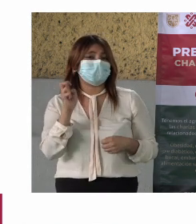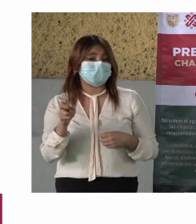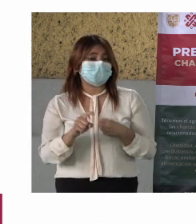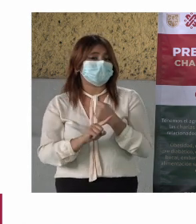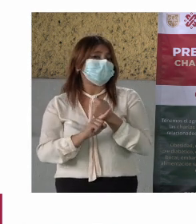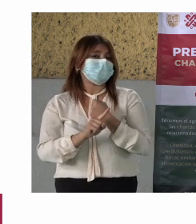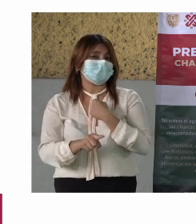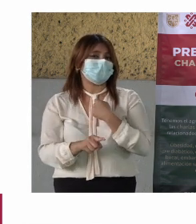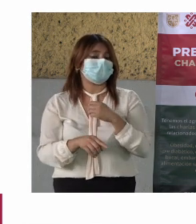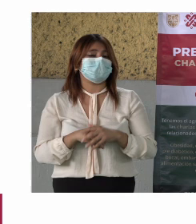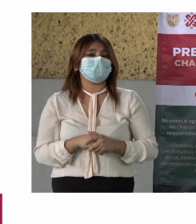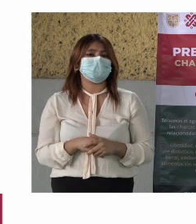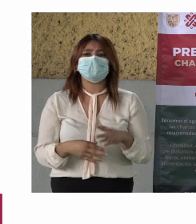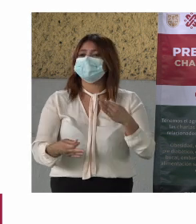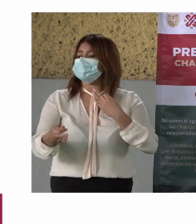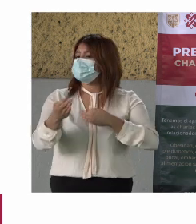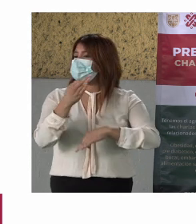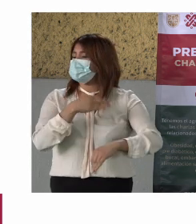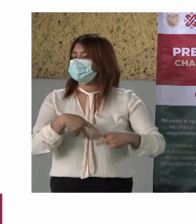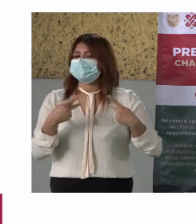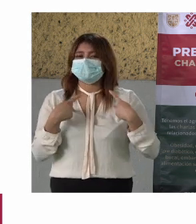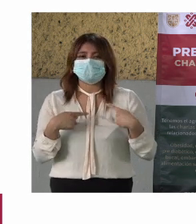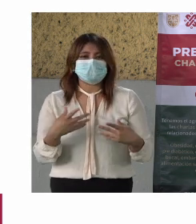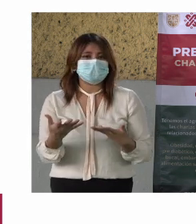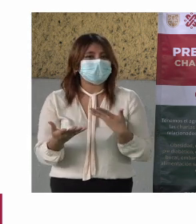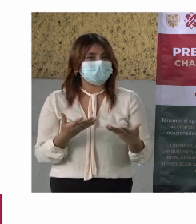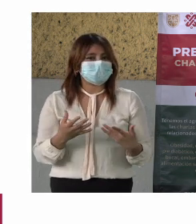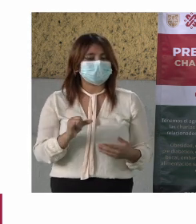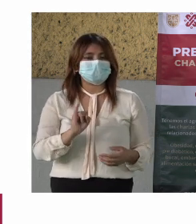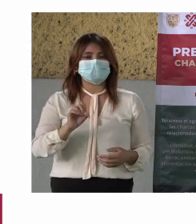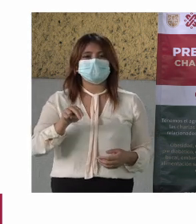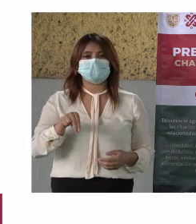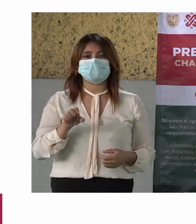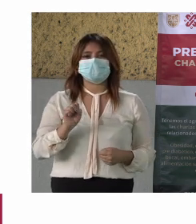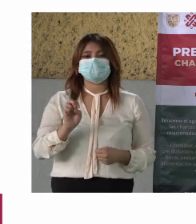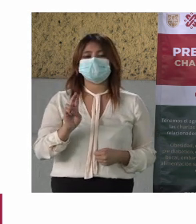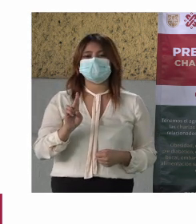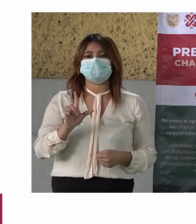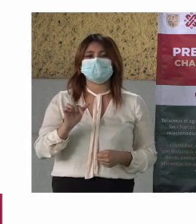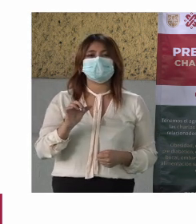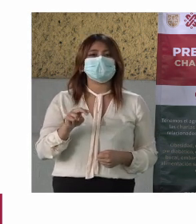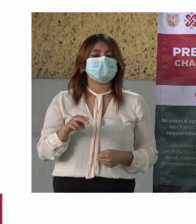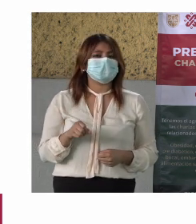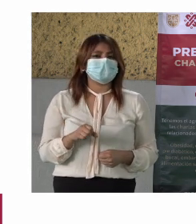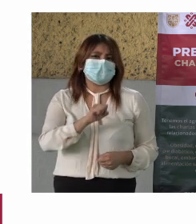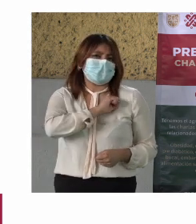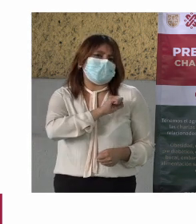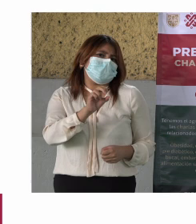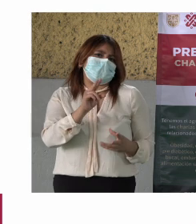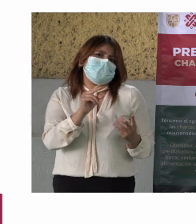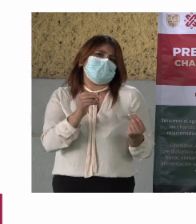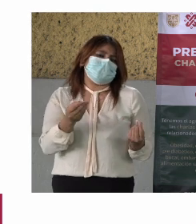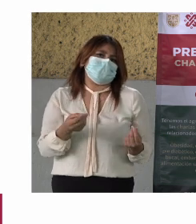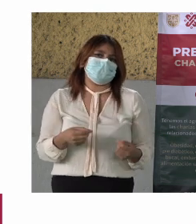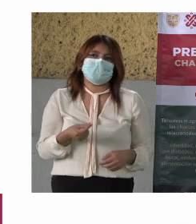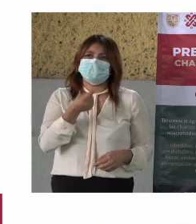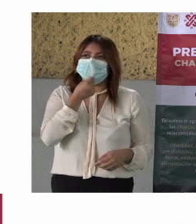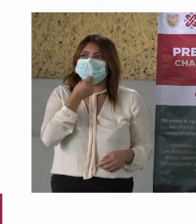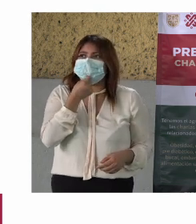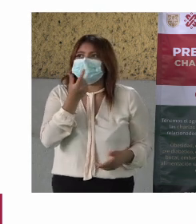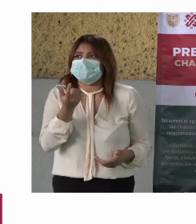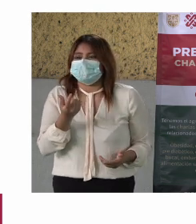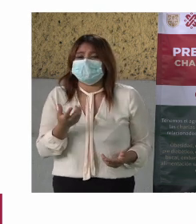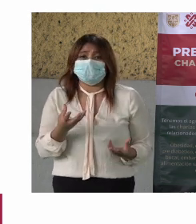todos producimos insulina. Entonces, si realmente la insulina fuera mala, pues desde los niños tendrían muchos problemas y no es